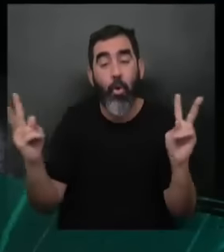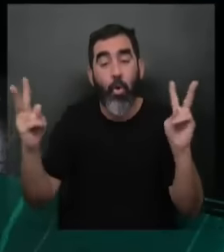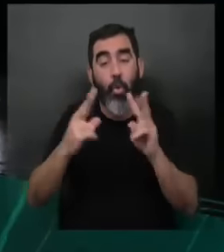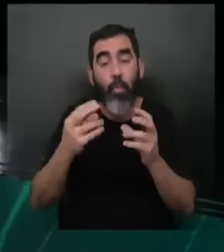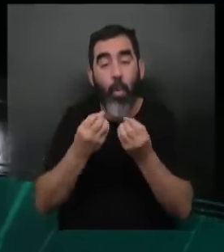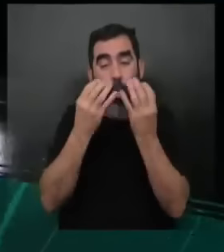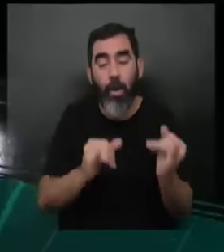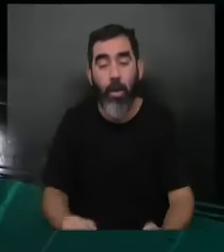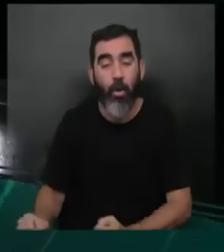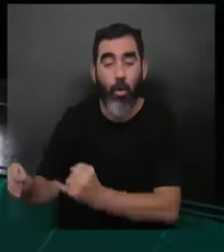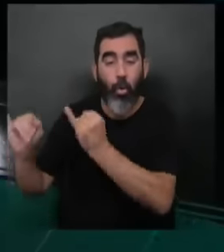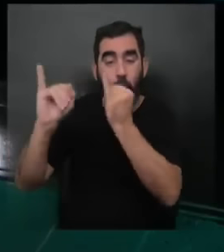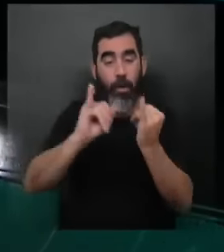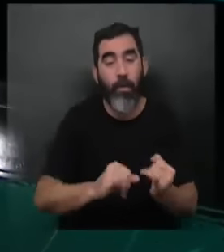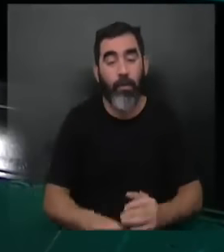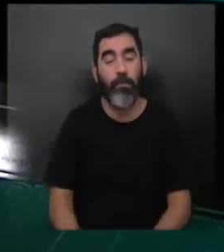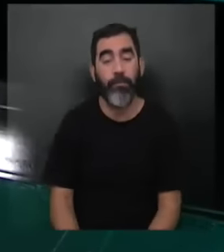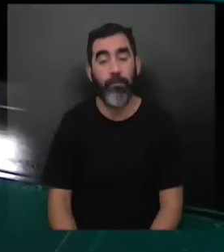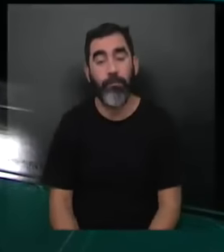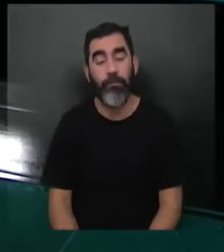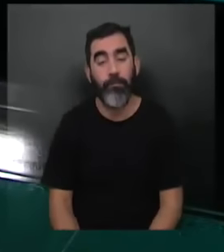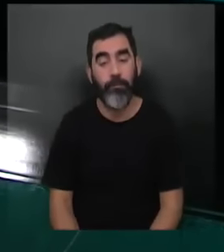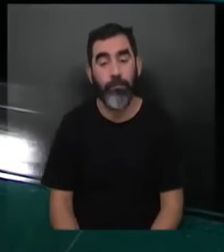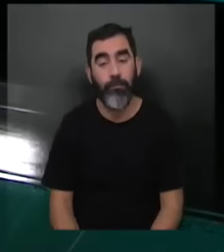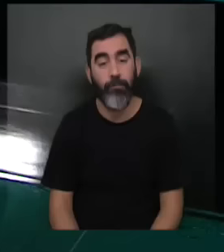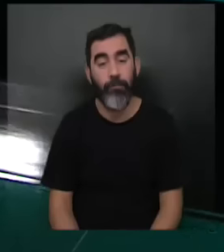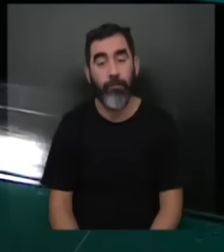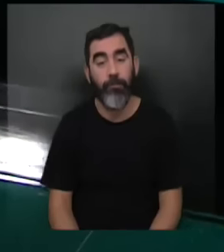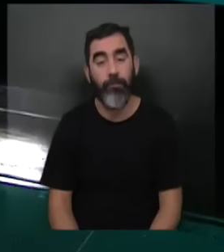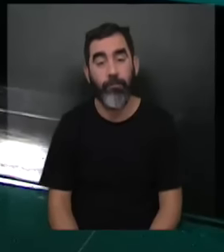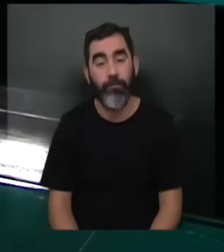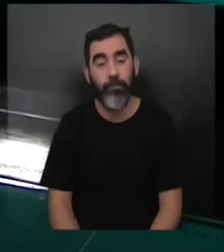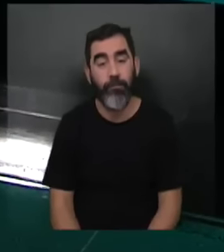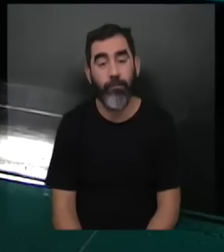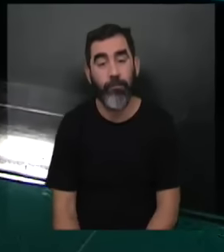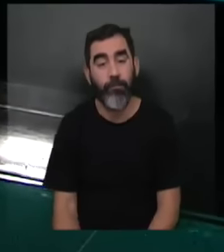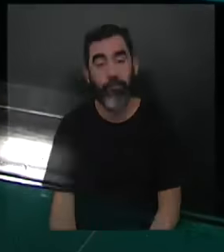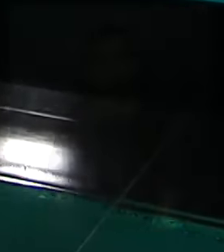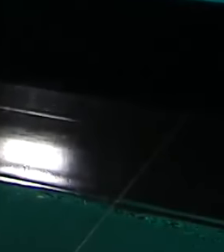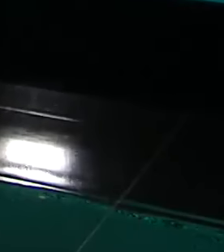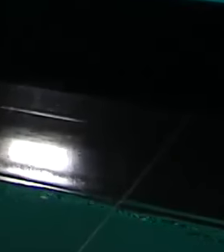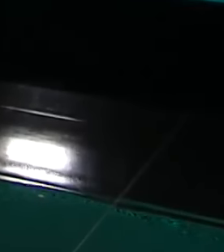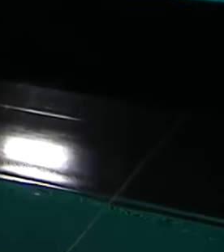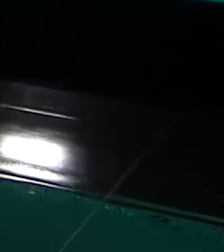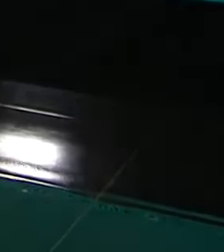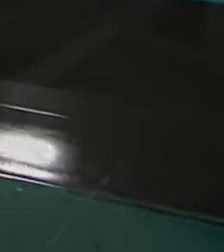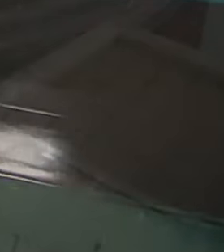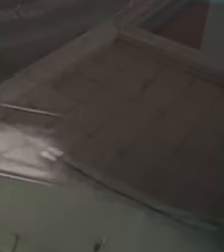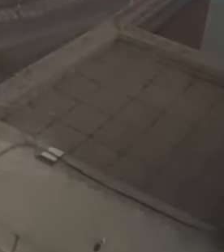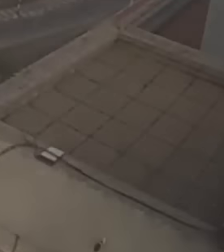reencontramos mañana bien tempranito a las 8 en punto con las primeras noticias de tv ciudad pasen Ustedes muy bien buena